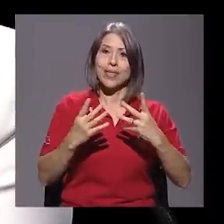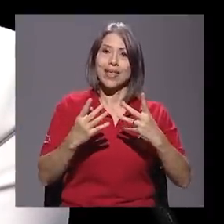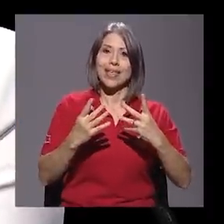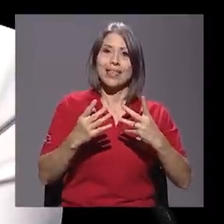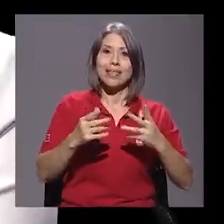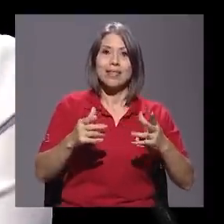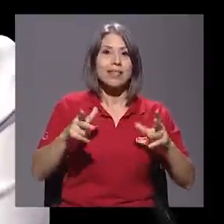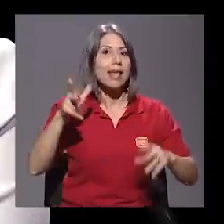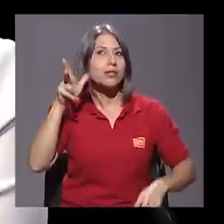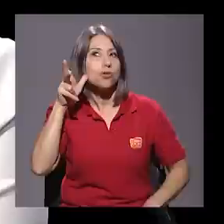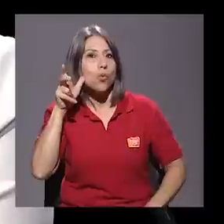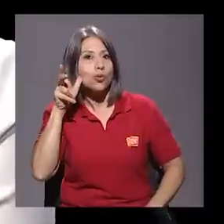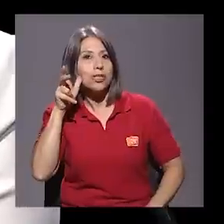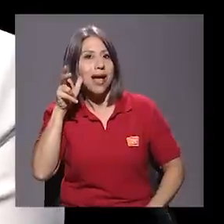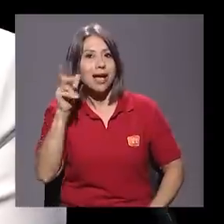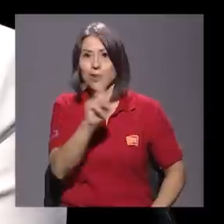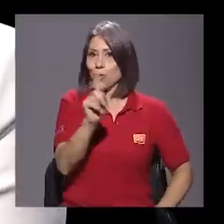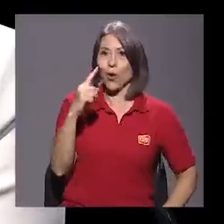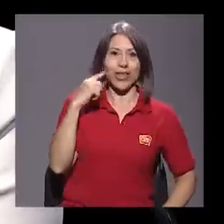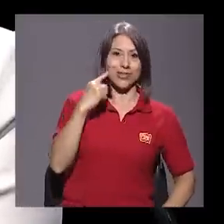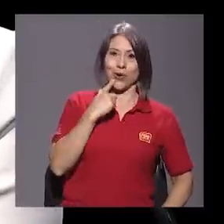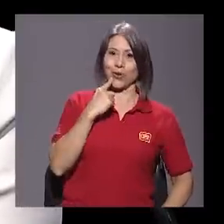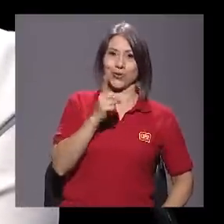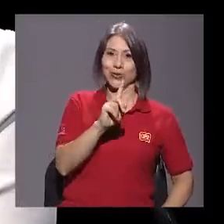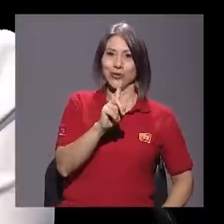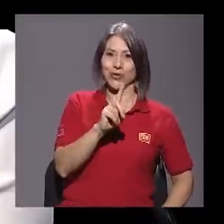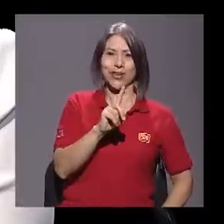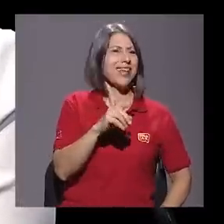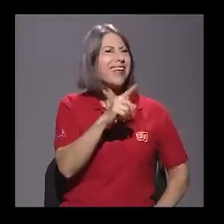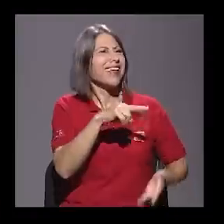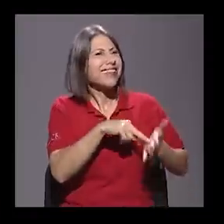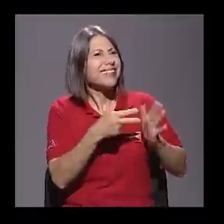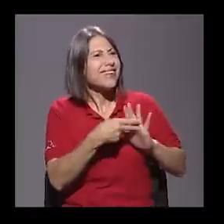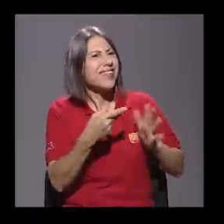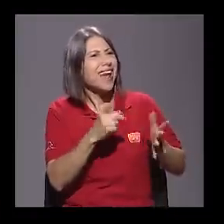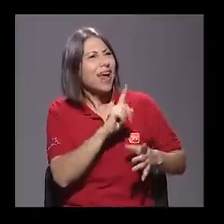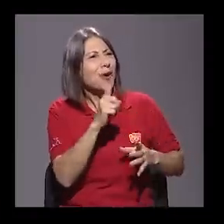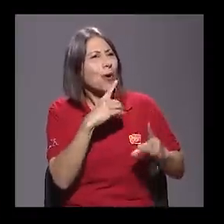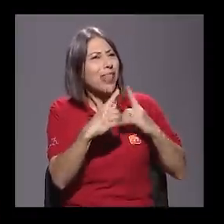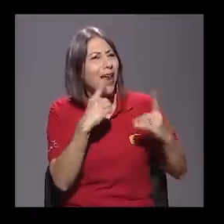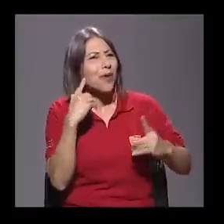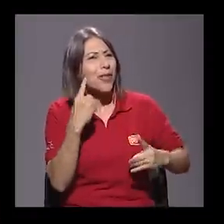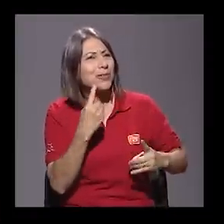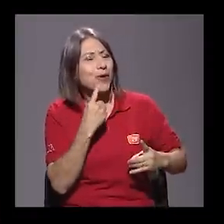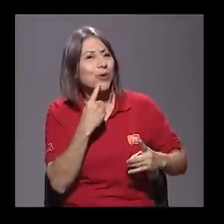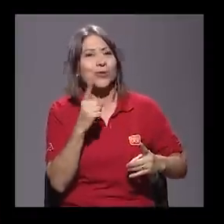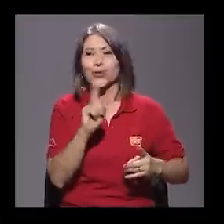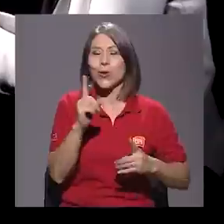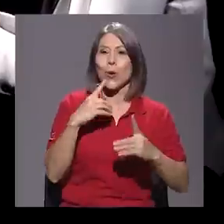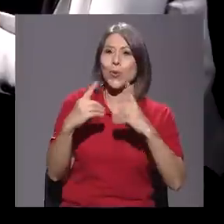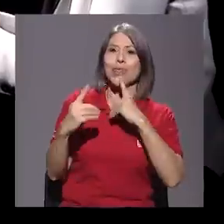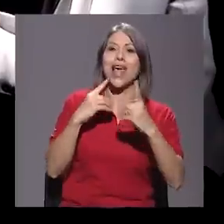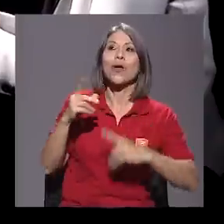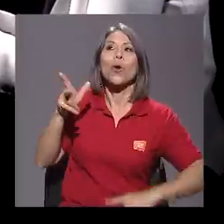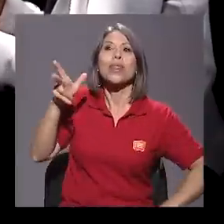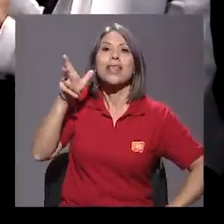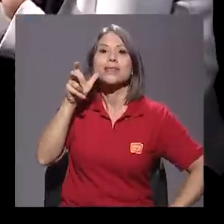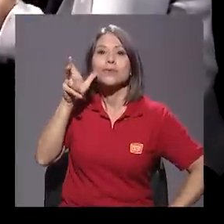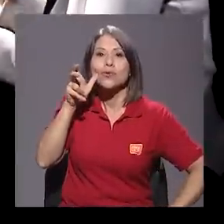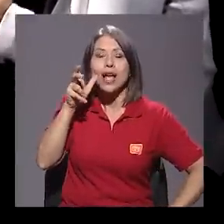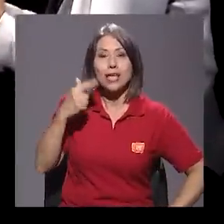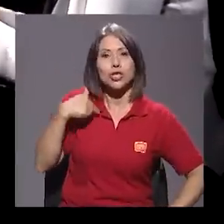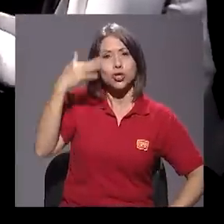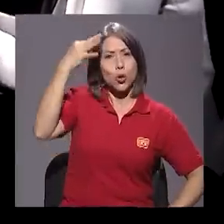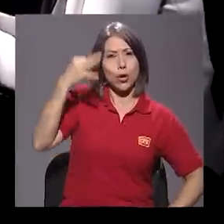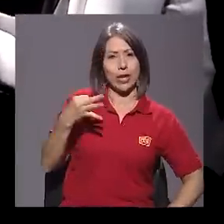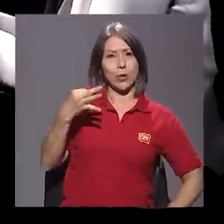un diálogo de escucha, no de sordos. ¿Qué significa pero sordos, eso? Como ustedes. Bueno, yo creo que el